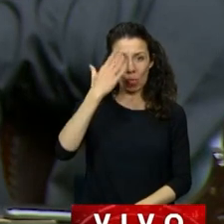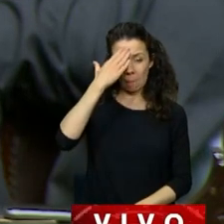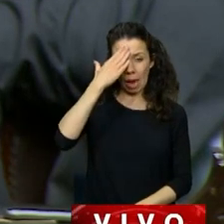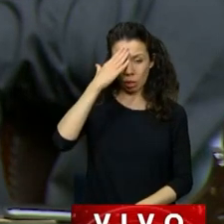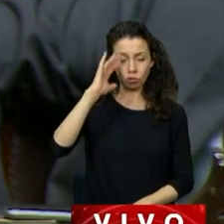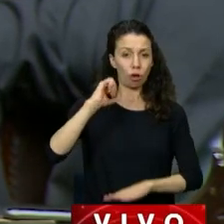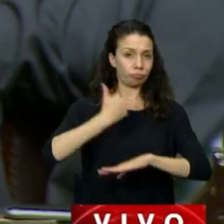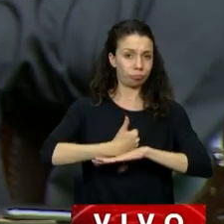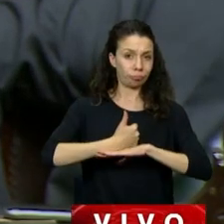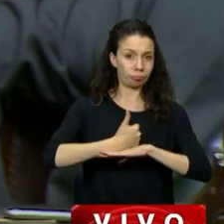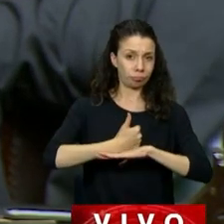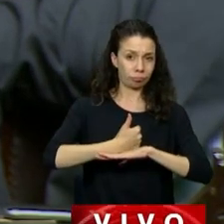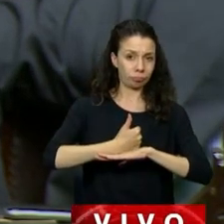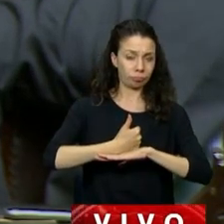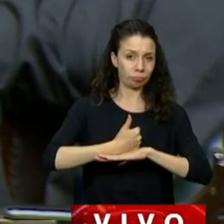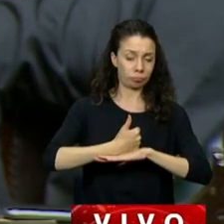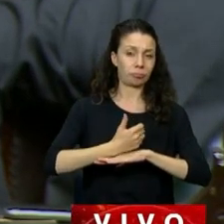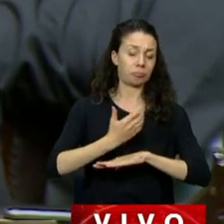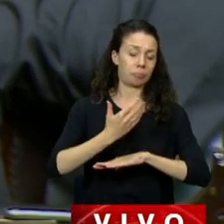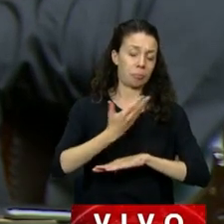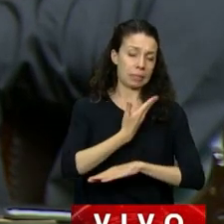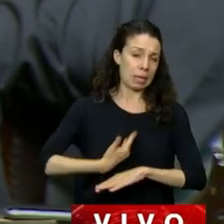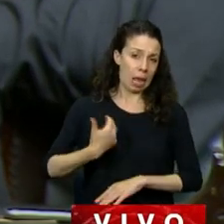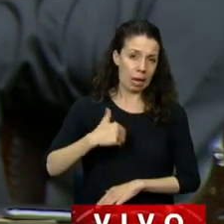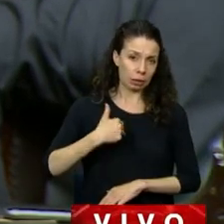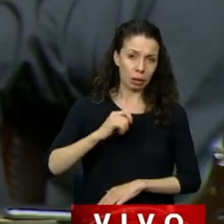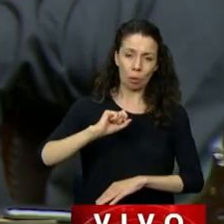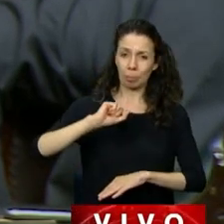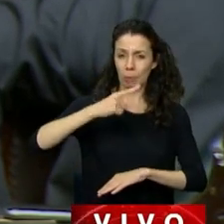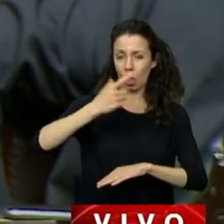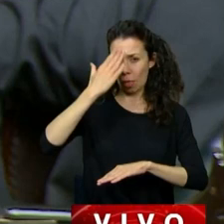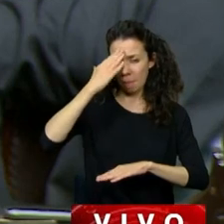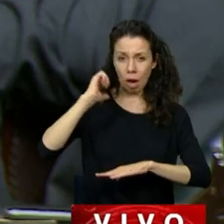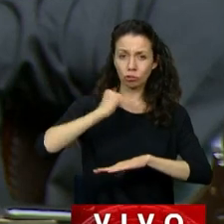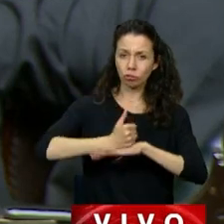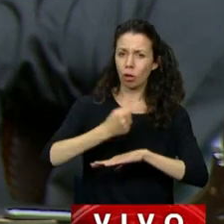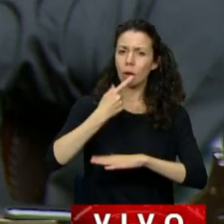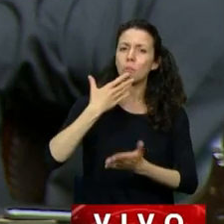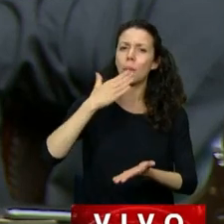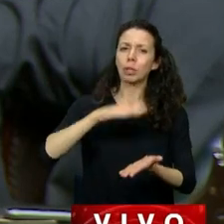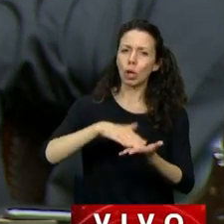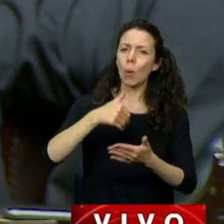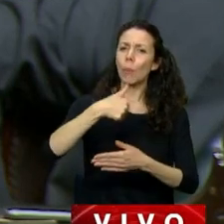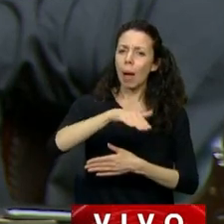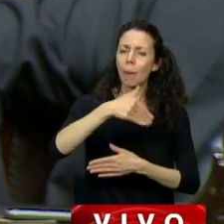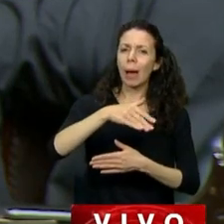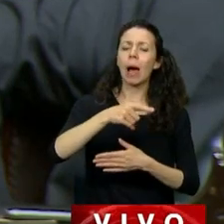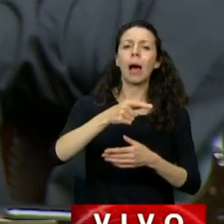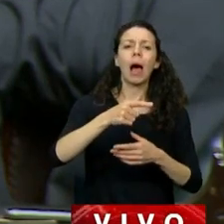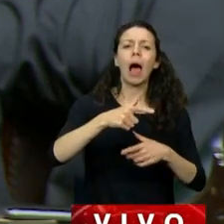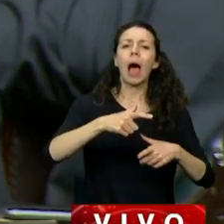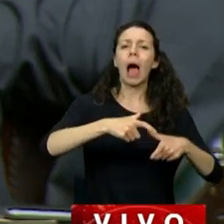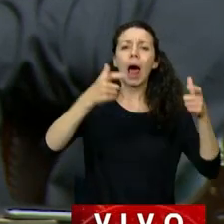de la República, presidente, no usted, el 1 de marzo dio su discurso y dijo, prometió que iban a plantar 100 millones de